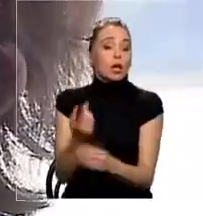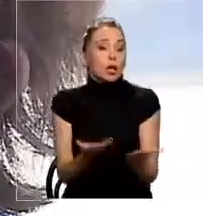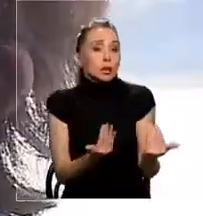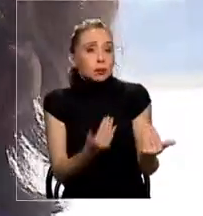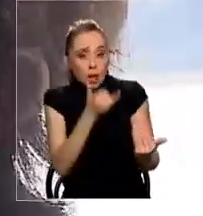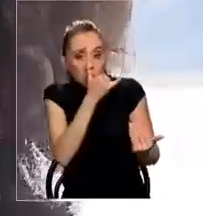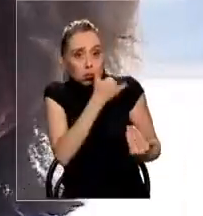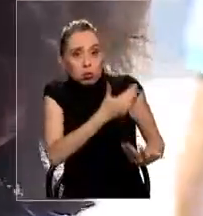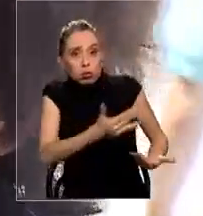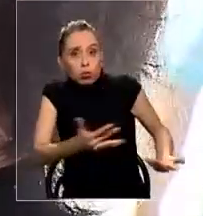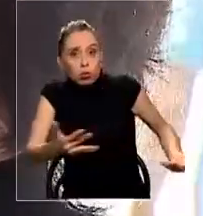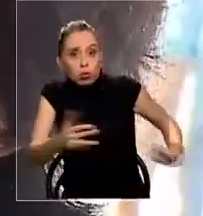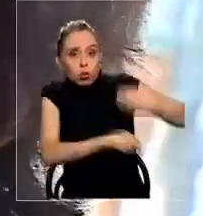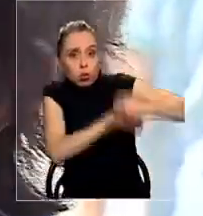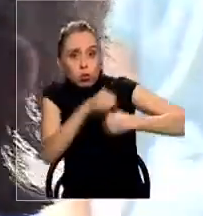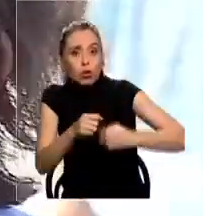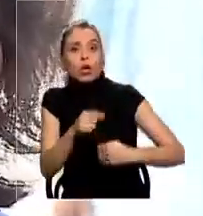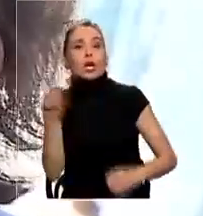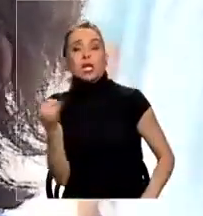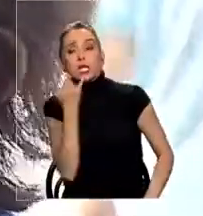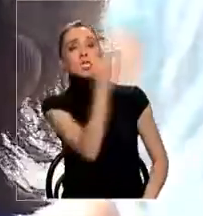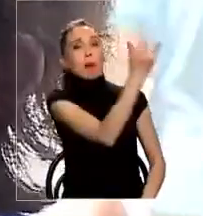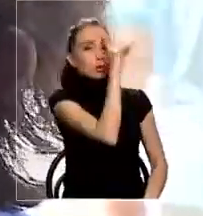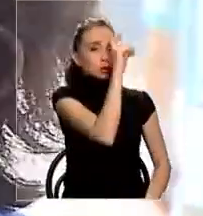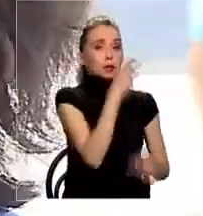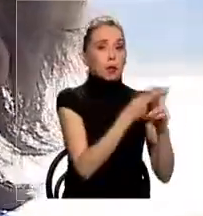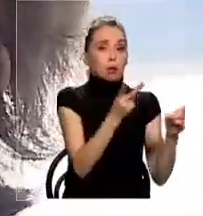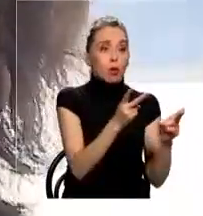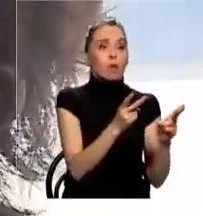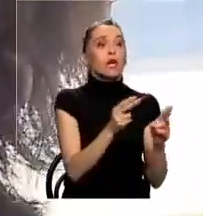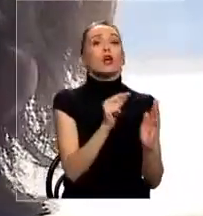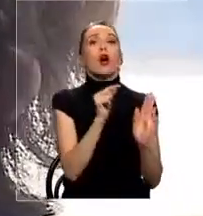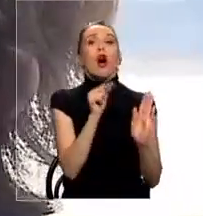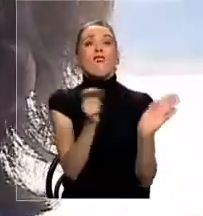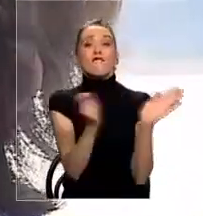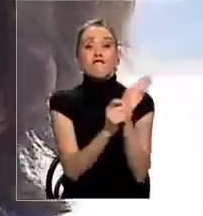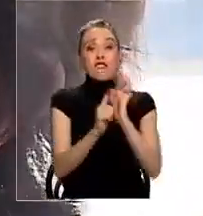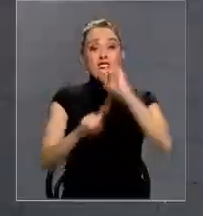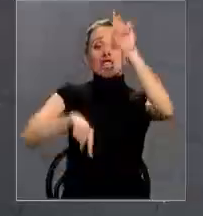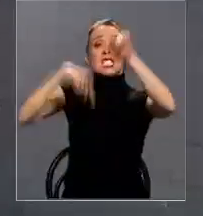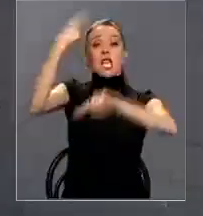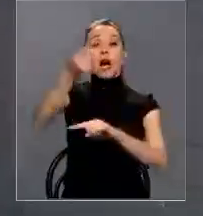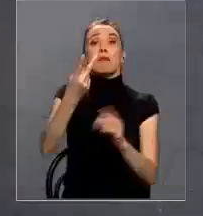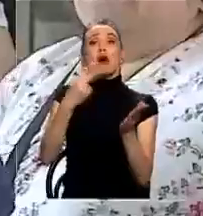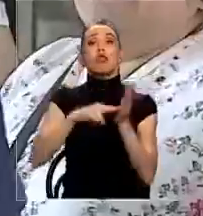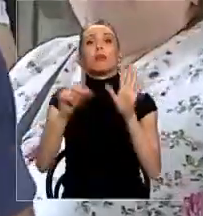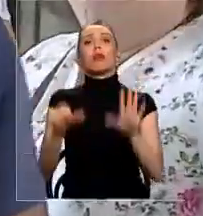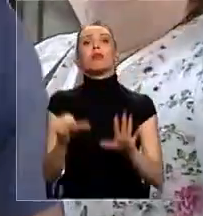esperar tanto y no sabemos. Cuando ella llamó le dijeron que estaban recién dando para el 2016.